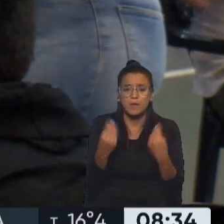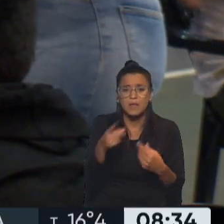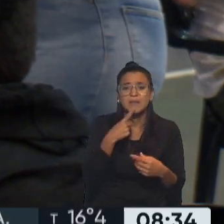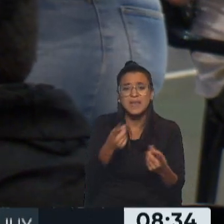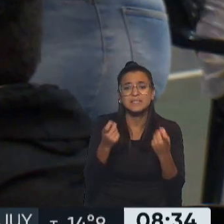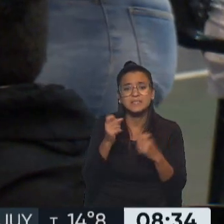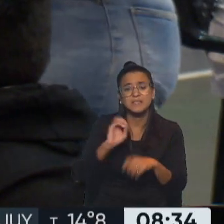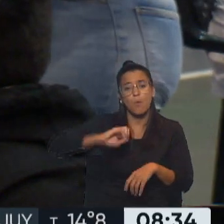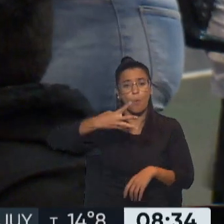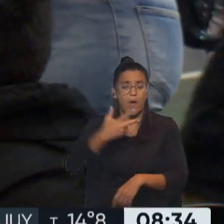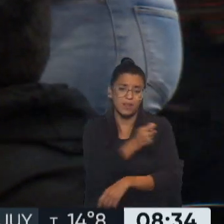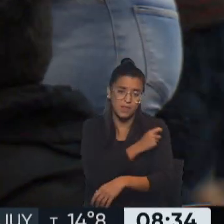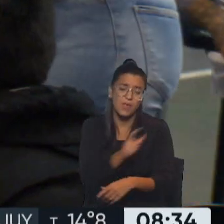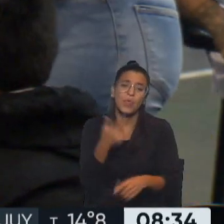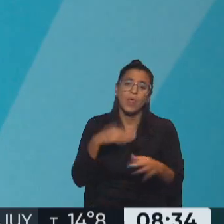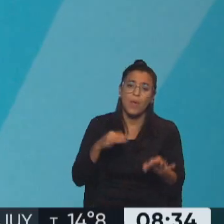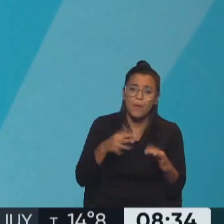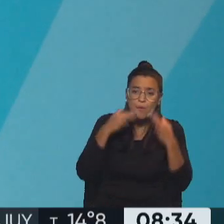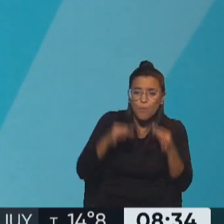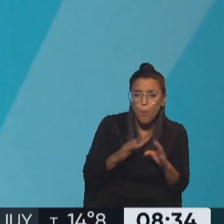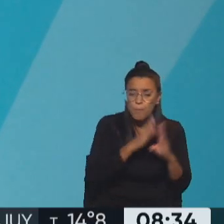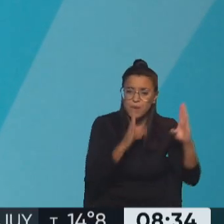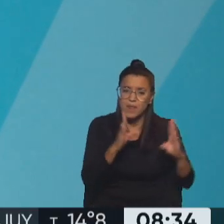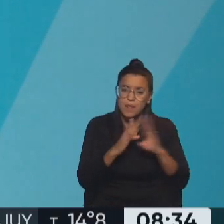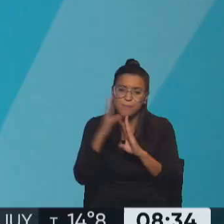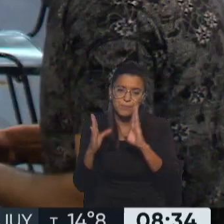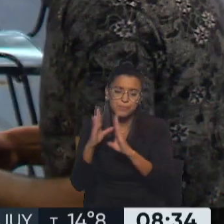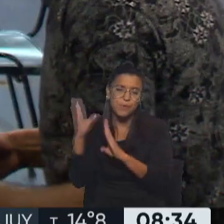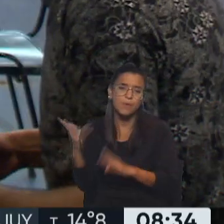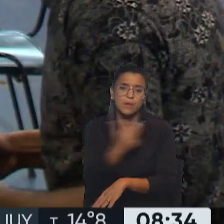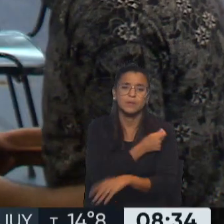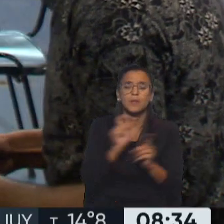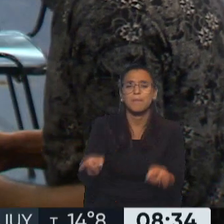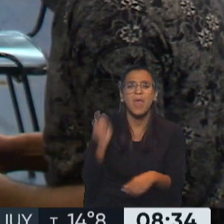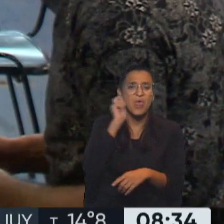esta dosis extra deberán cumplir los intervalos mínimos entre vacunas y con las edades de aplicación.